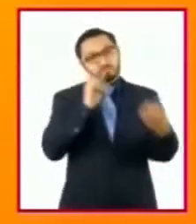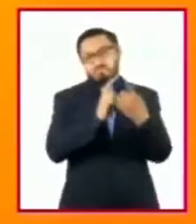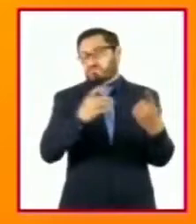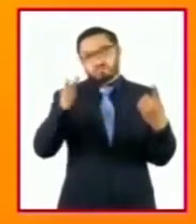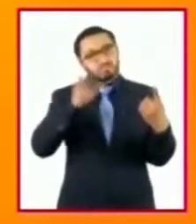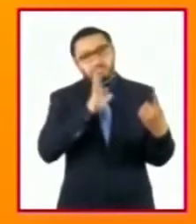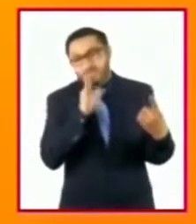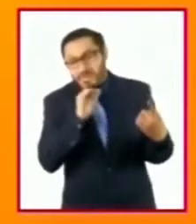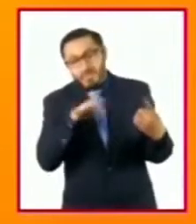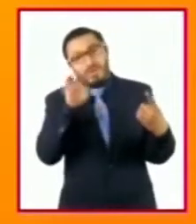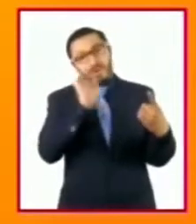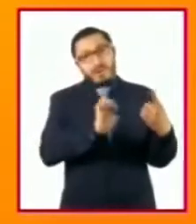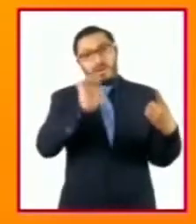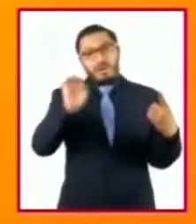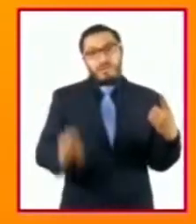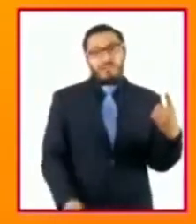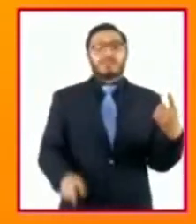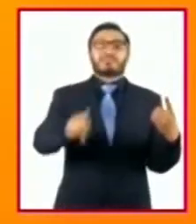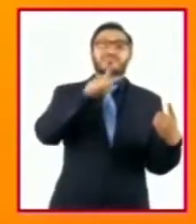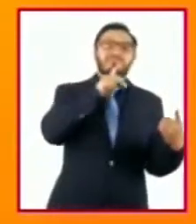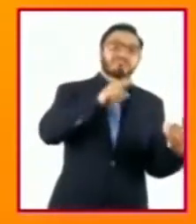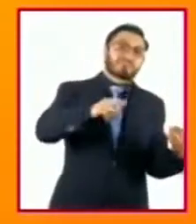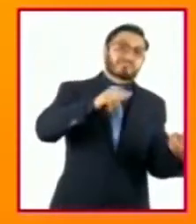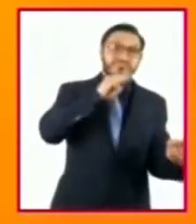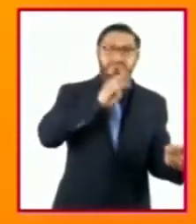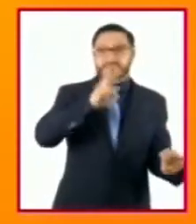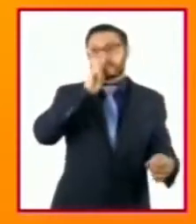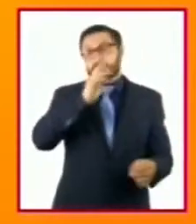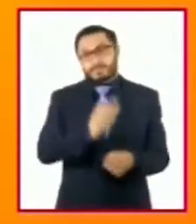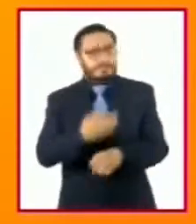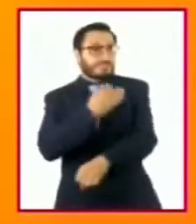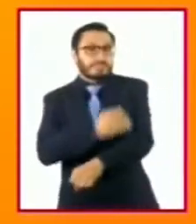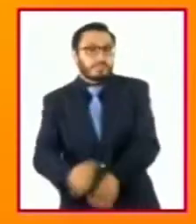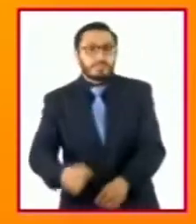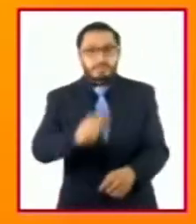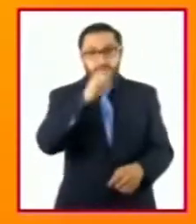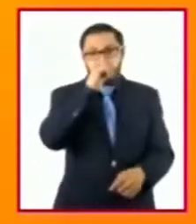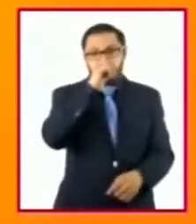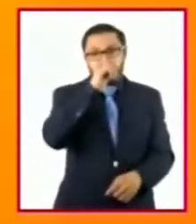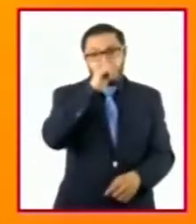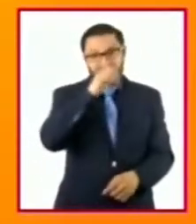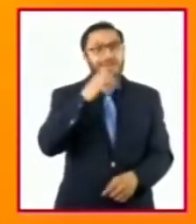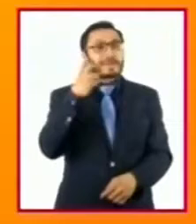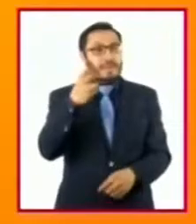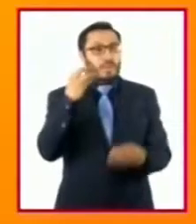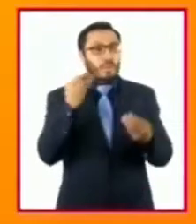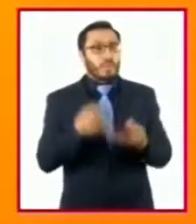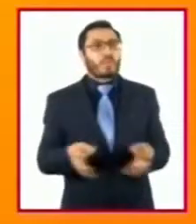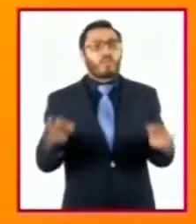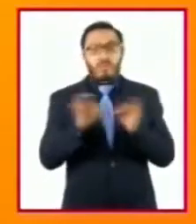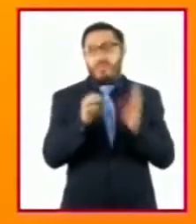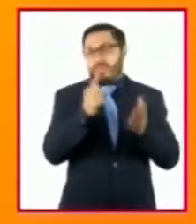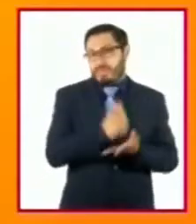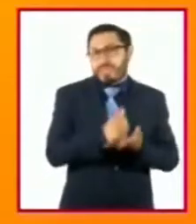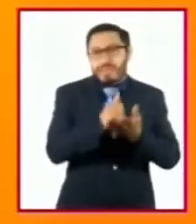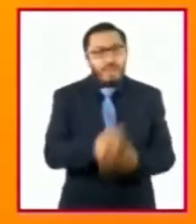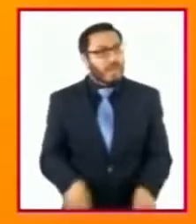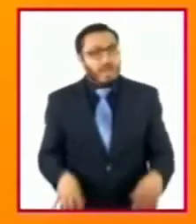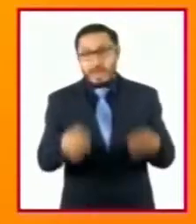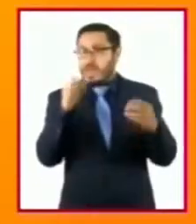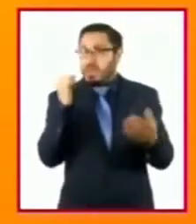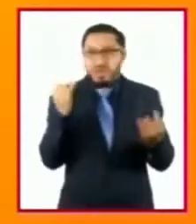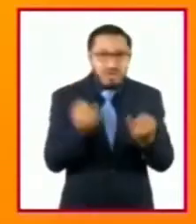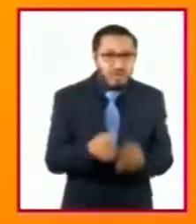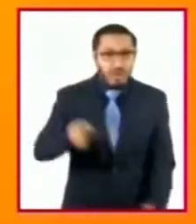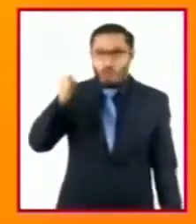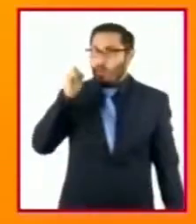los padres tienen una función o los tutores tienen una función importante. Y también, afortunadamente, ya estamos en una época